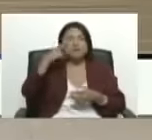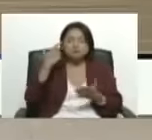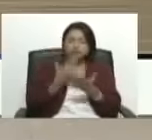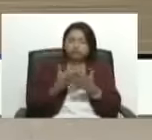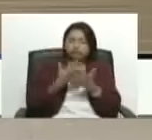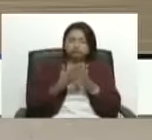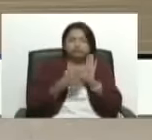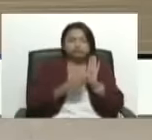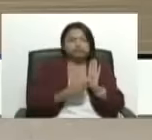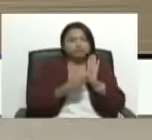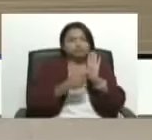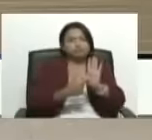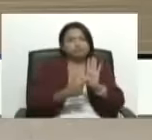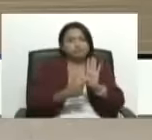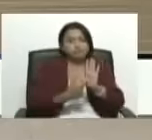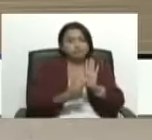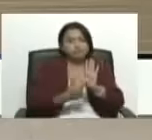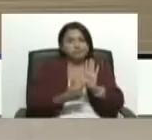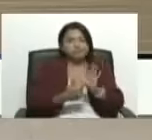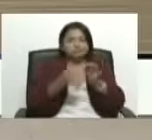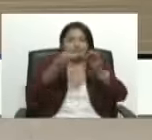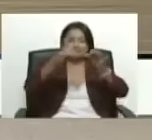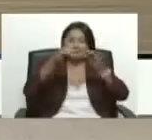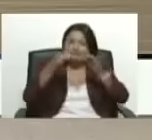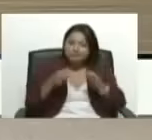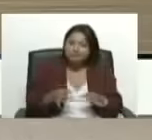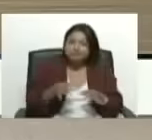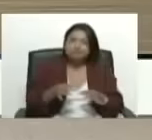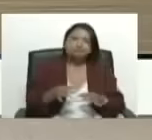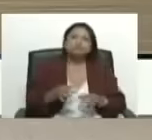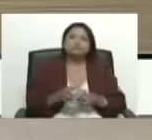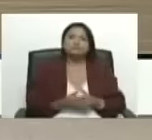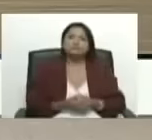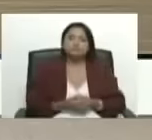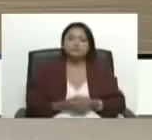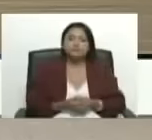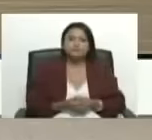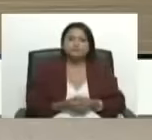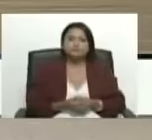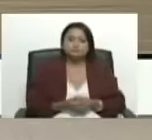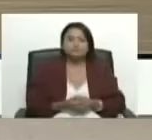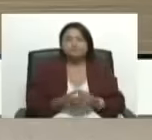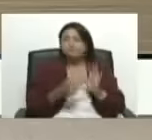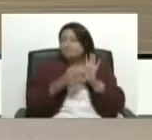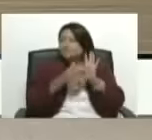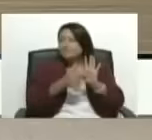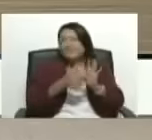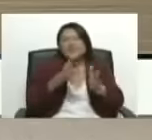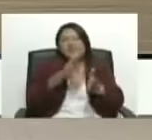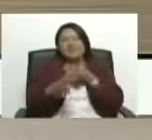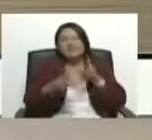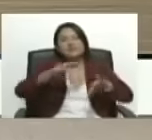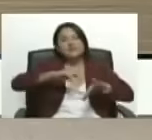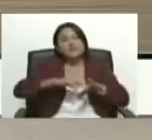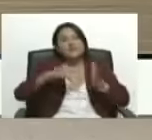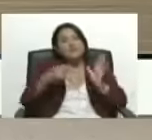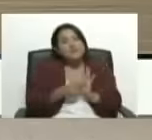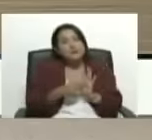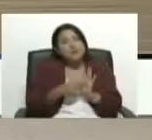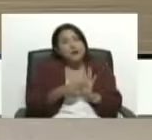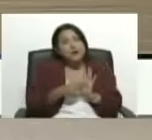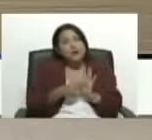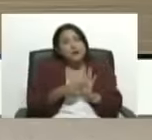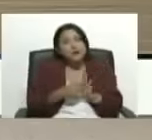más que suficientes y un ejemplo digno al mundo de lo que significa y de lo que está dispuesto este